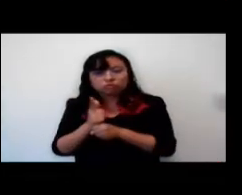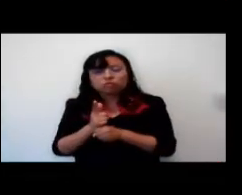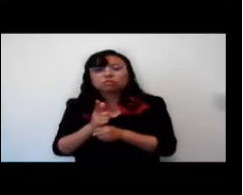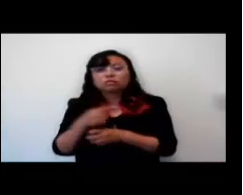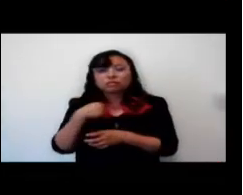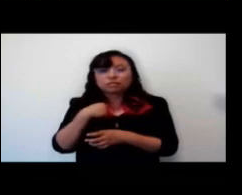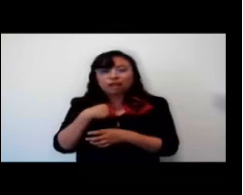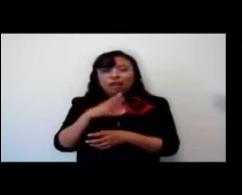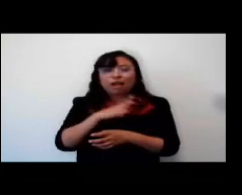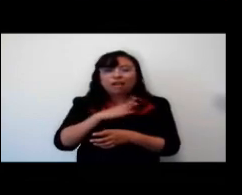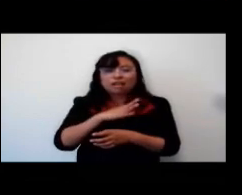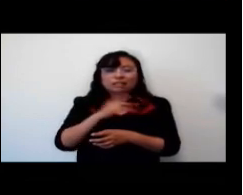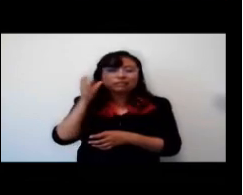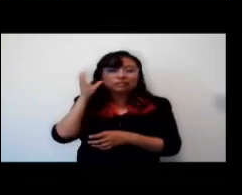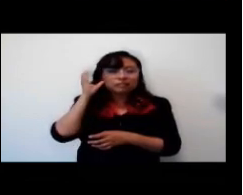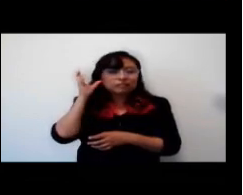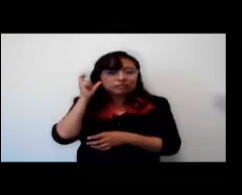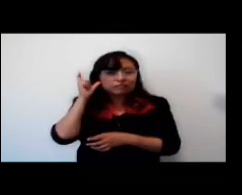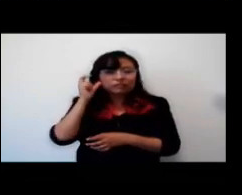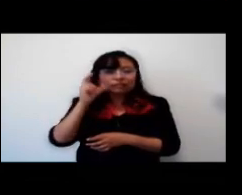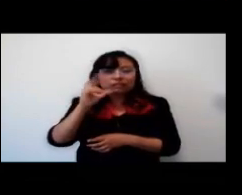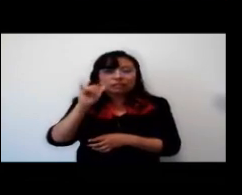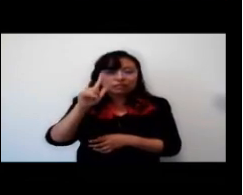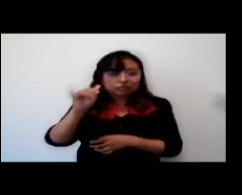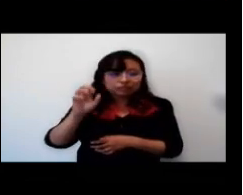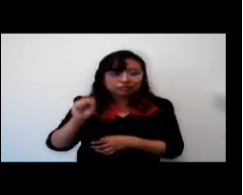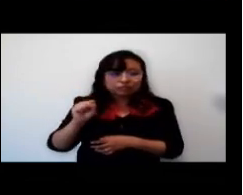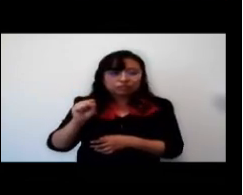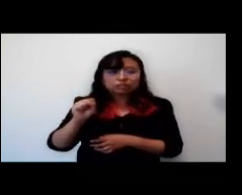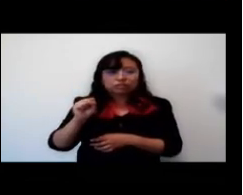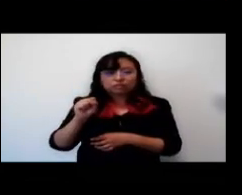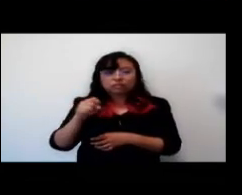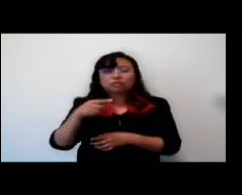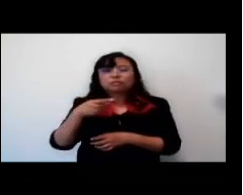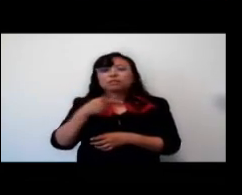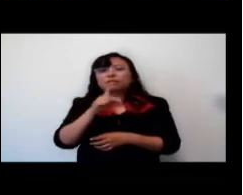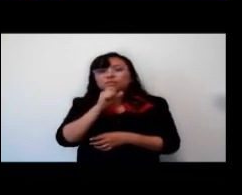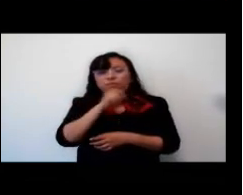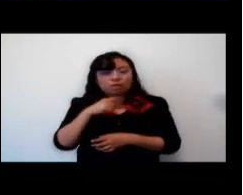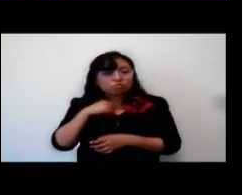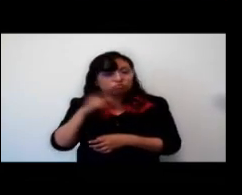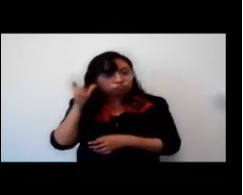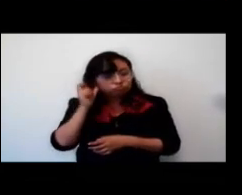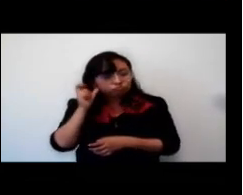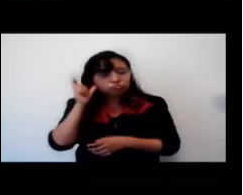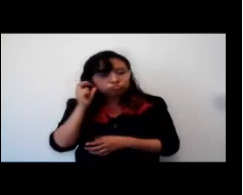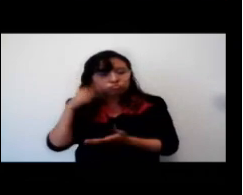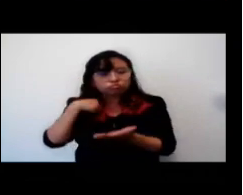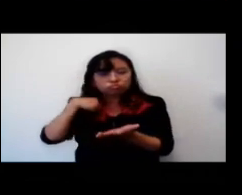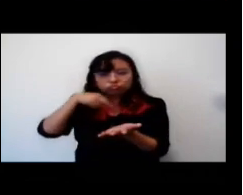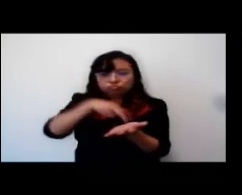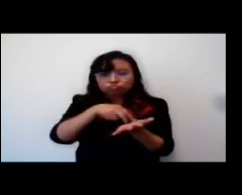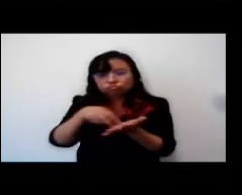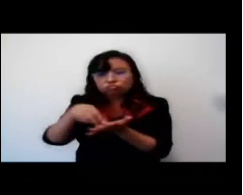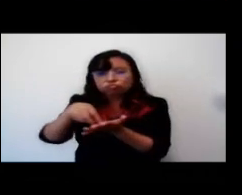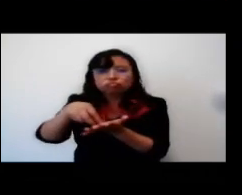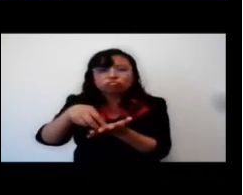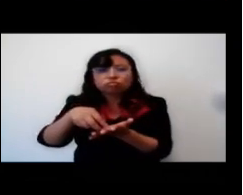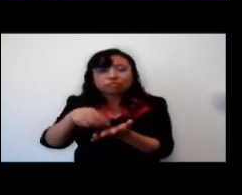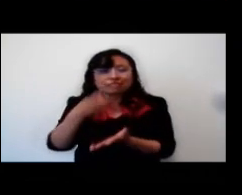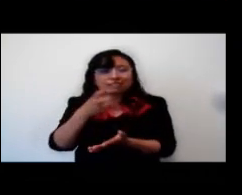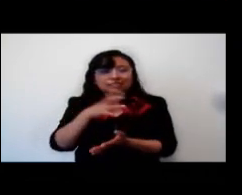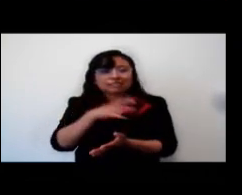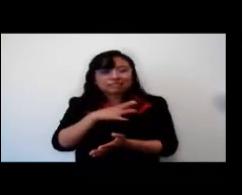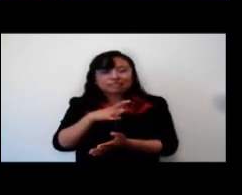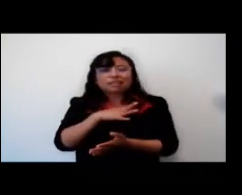estos cilios en la parte del equilibrio y en la parte de la audición. En la parte de la audición las vemos aquí en estas